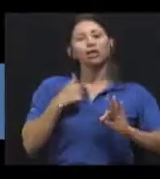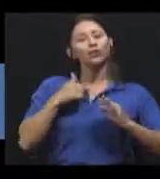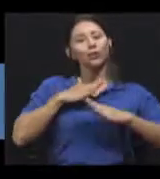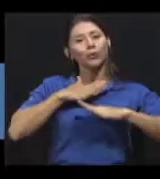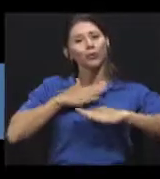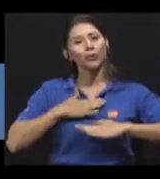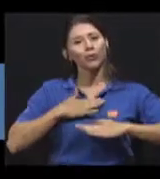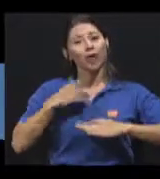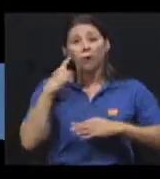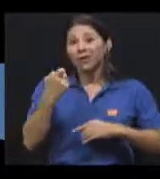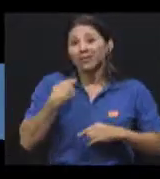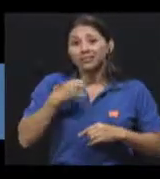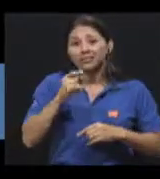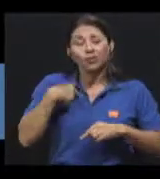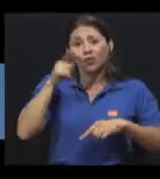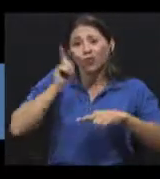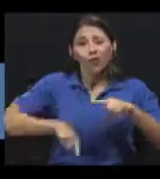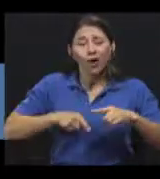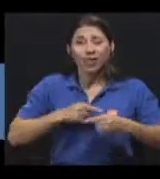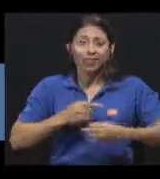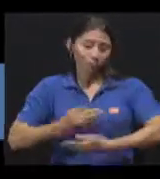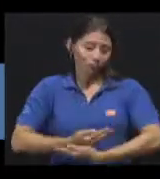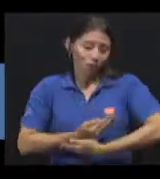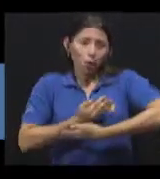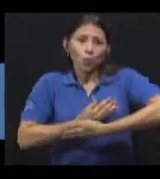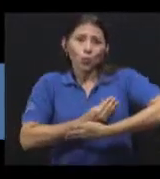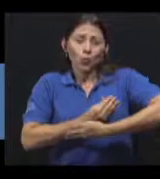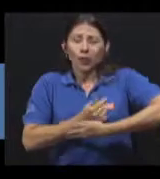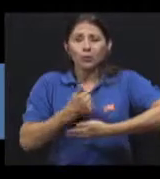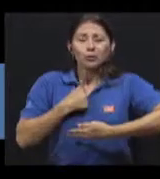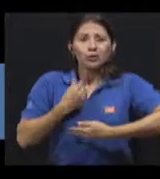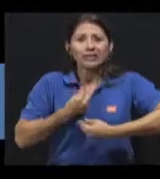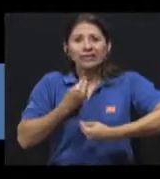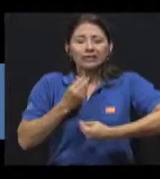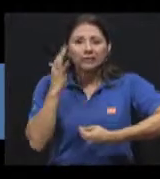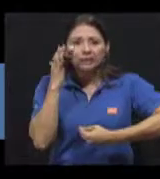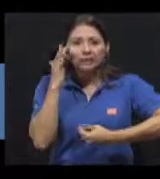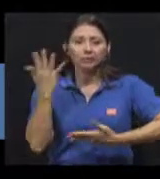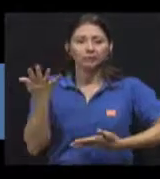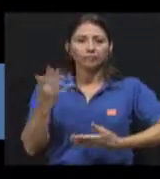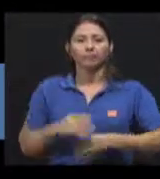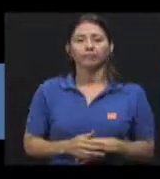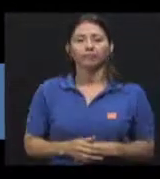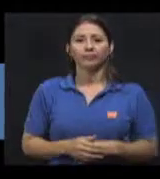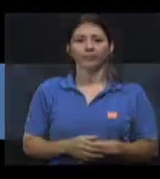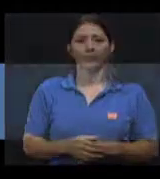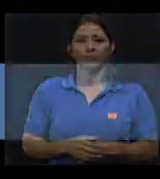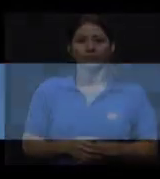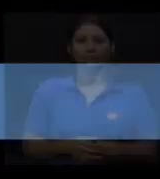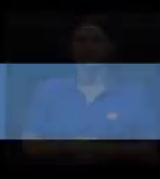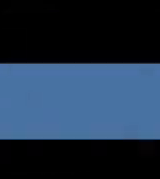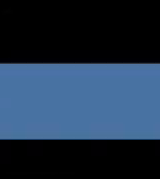de no poder dar de mamar bien a un bebé causa mucha preocupación en la mamá.